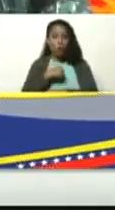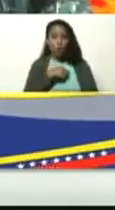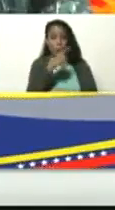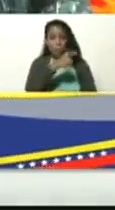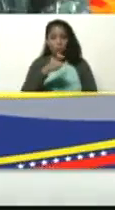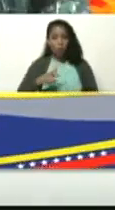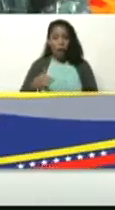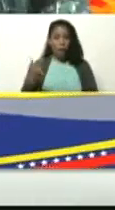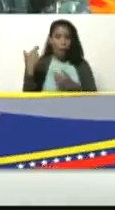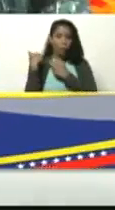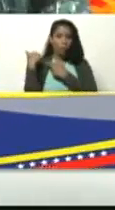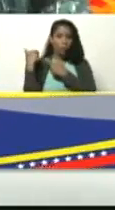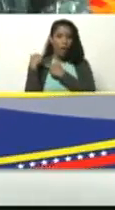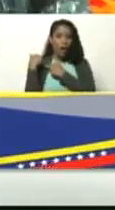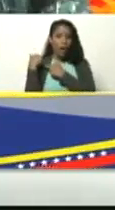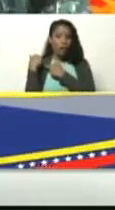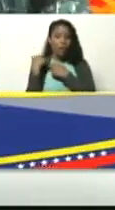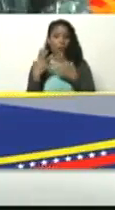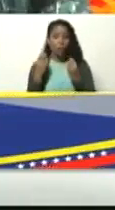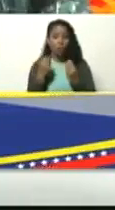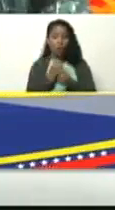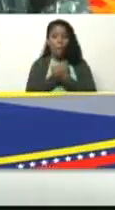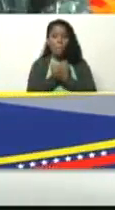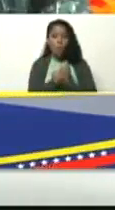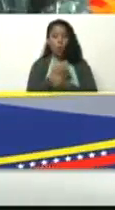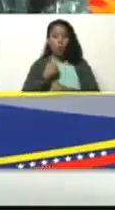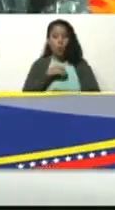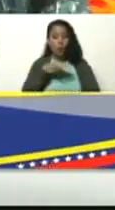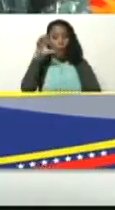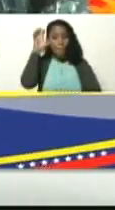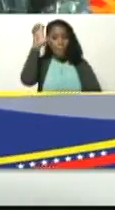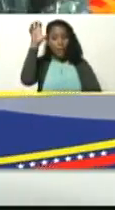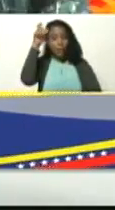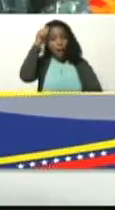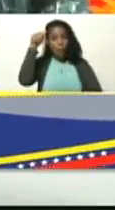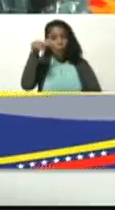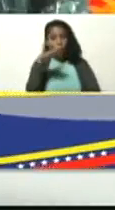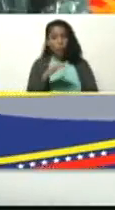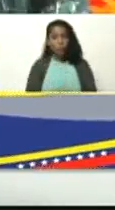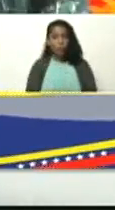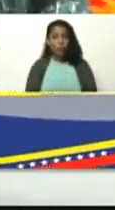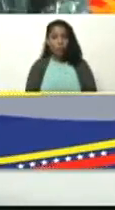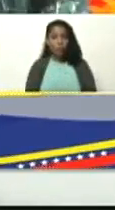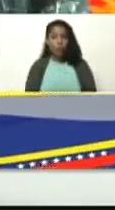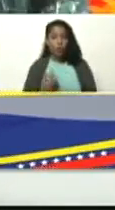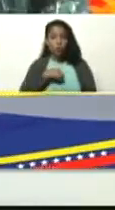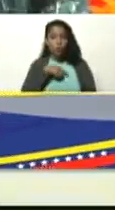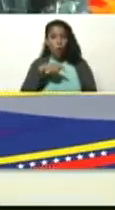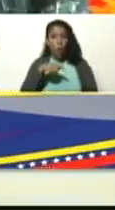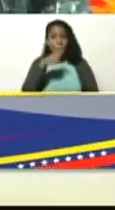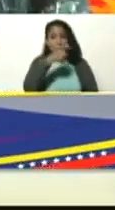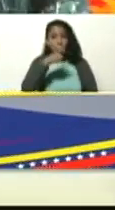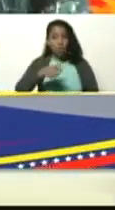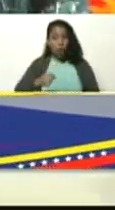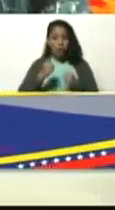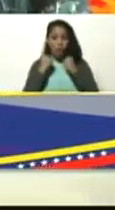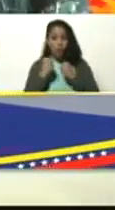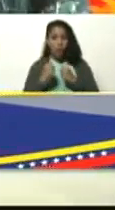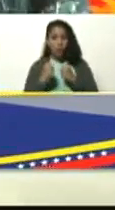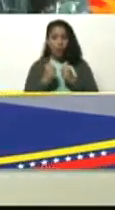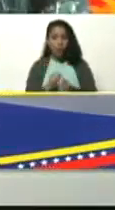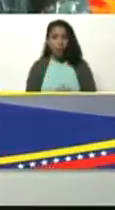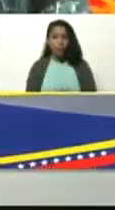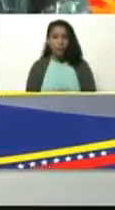de responsabilidad y de mucho amor por nuestra patria y por nuestro pueblo. Somos gente de coraje,